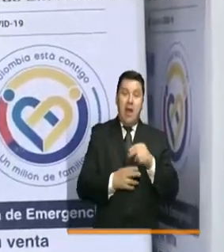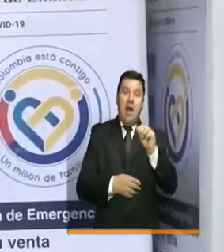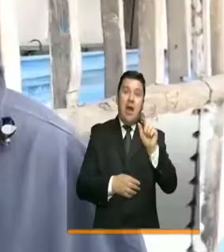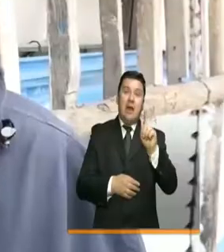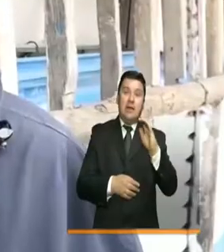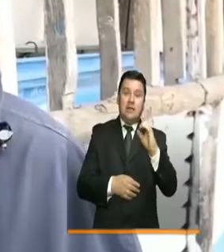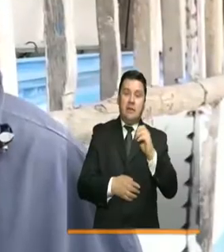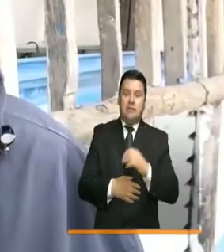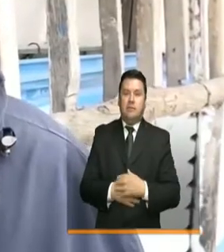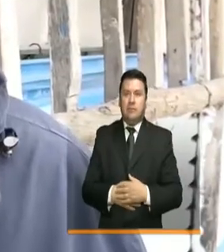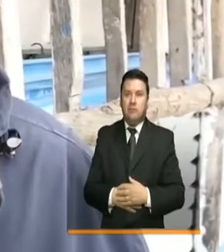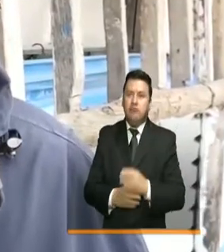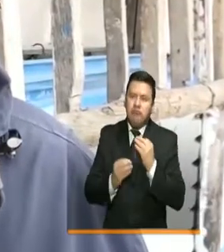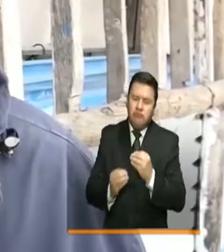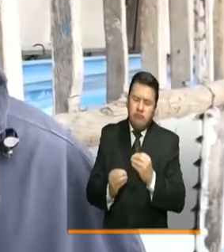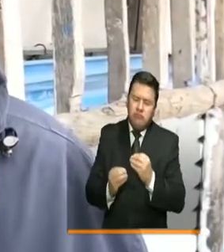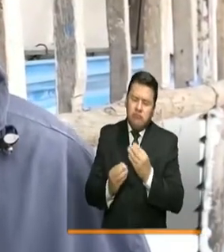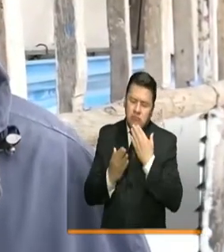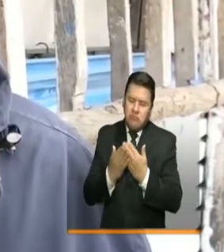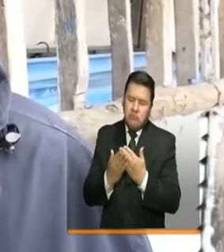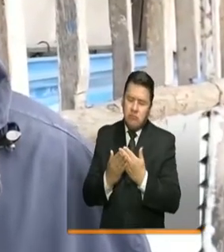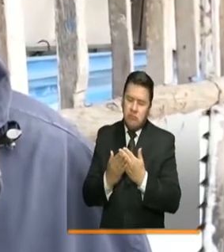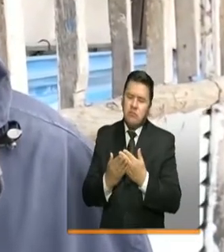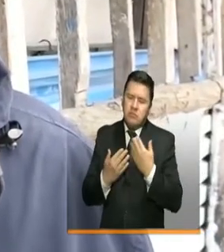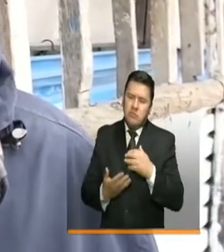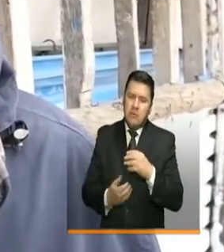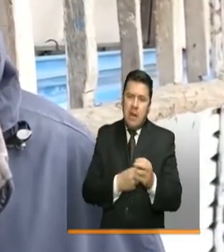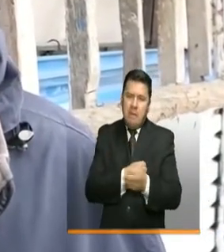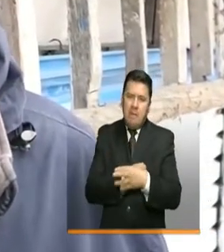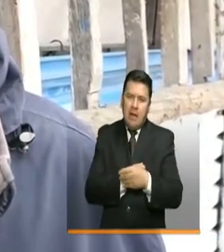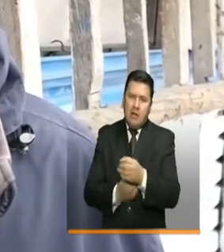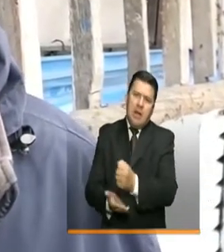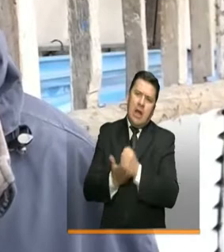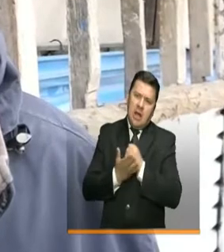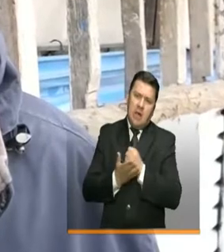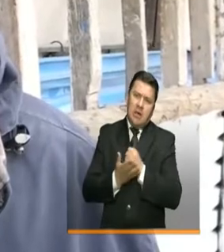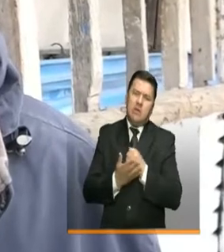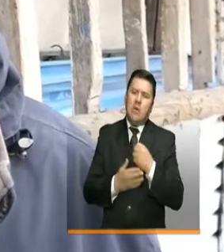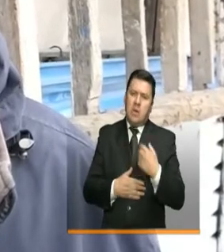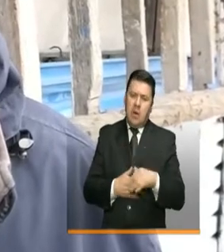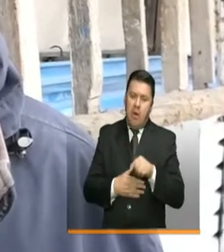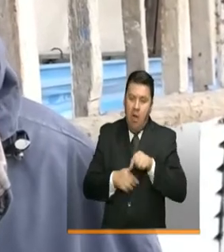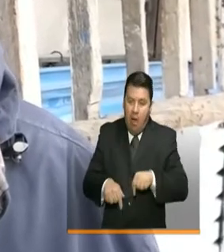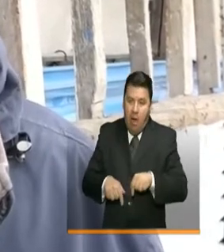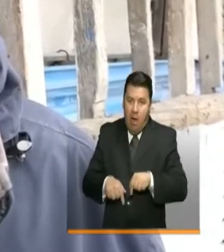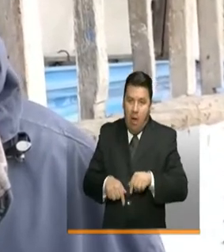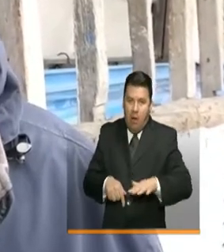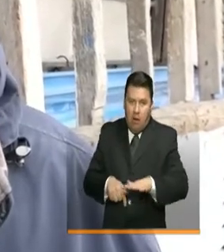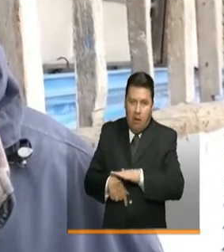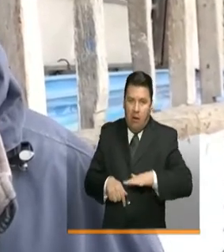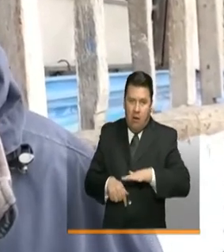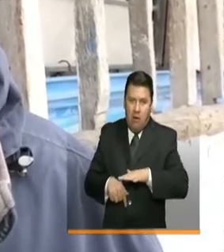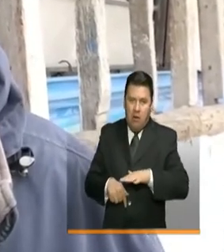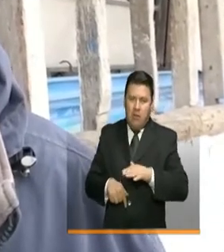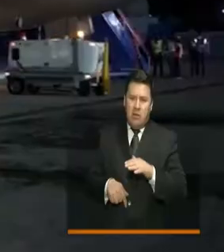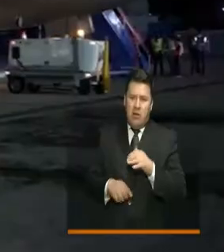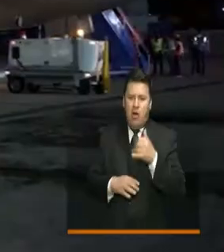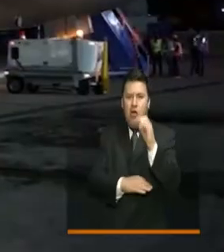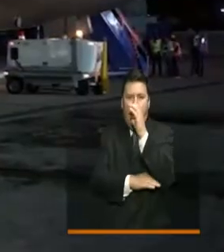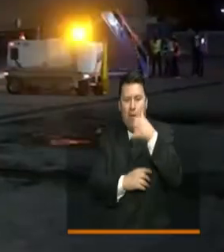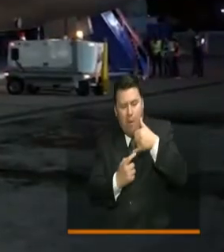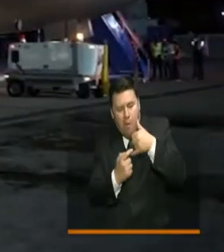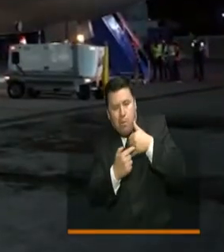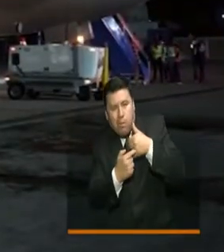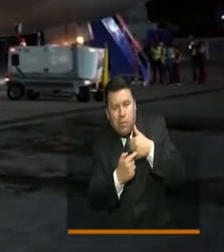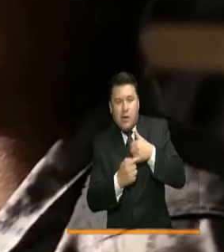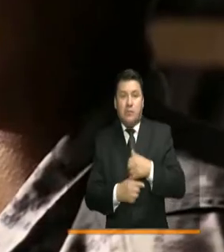Arango. Muchísimas gracias por este mercado, esta ayuda que nos ha llegado aquí a este rincón de nuestro país. Con todas